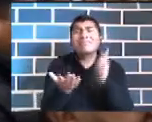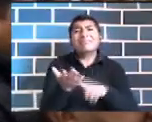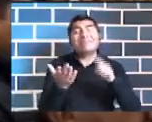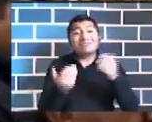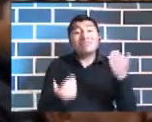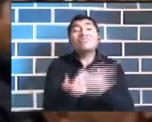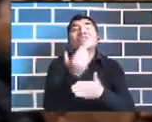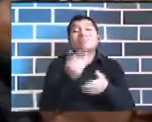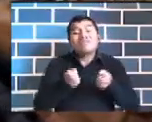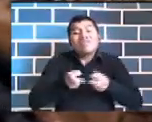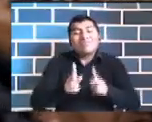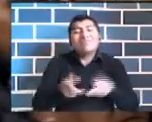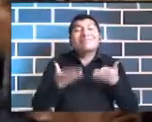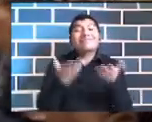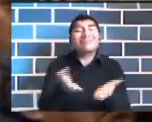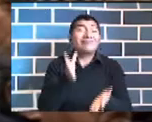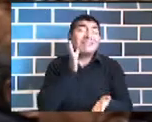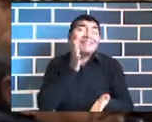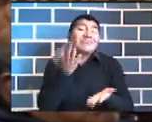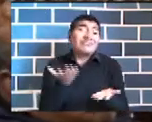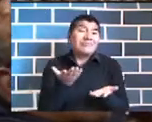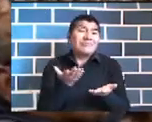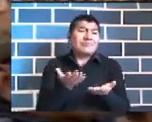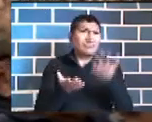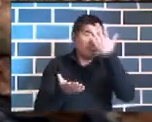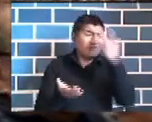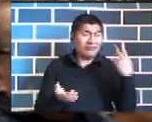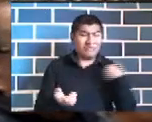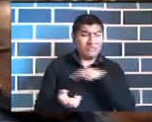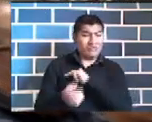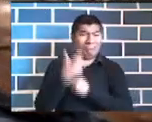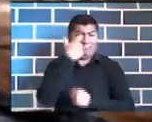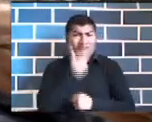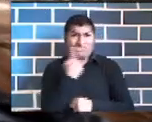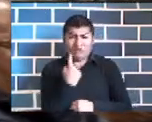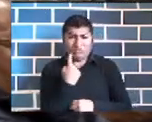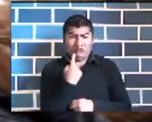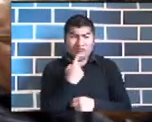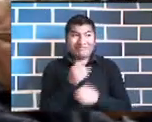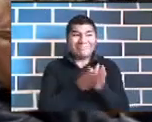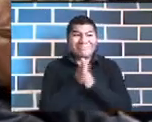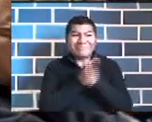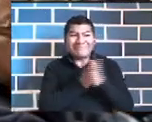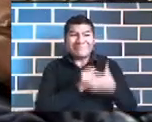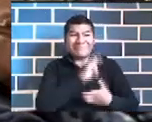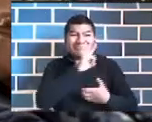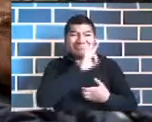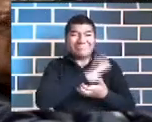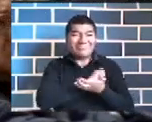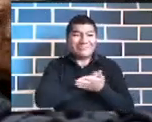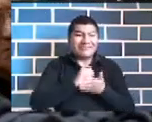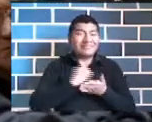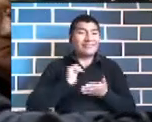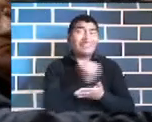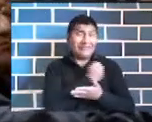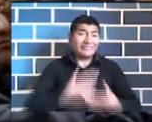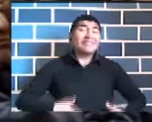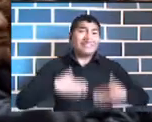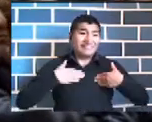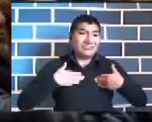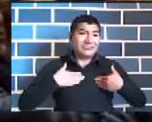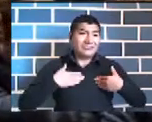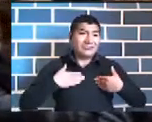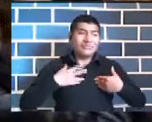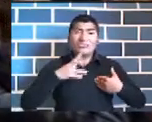nueva oportunidad. ¿Por qué nosotros, aprovechando la presencia del Espíritu en nuestras vidas, no